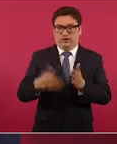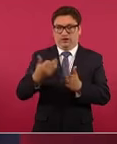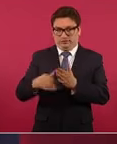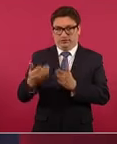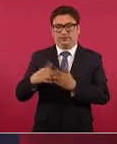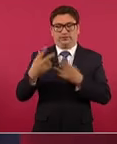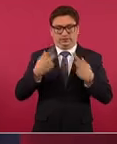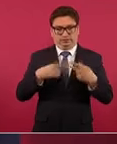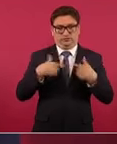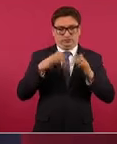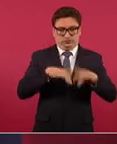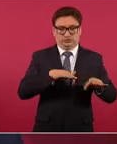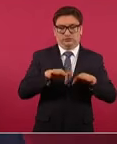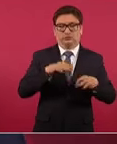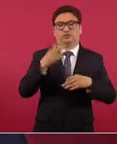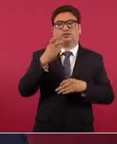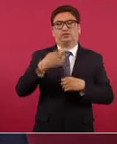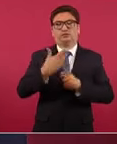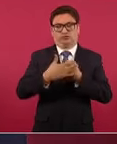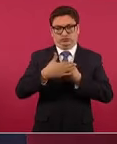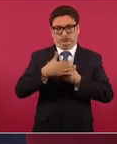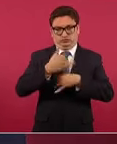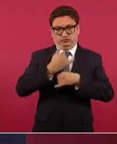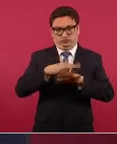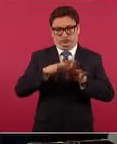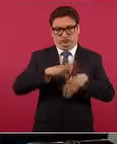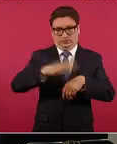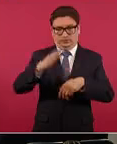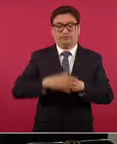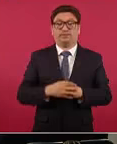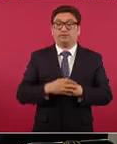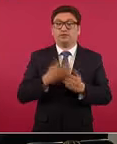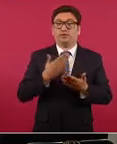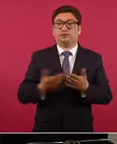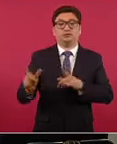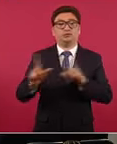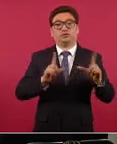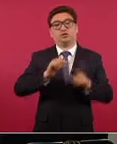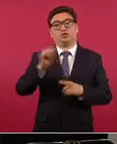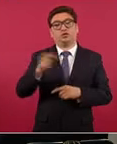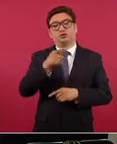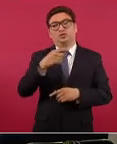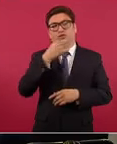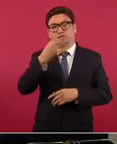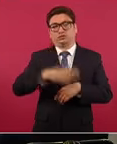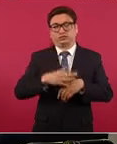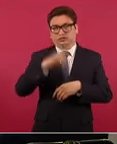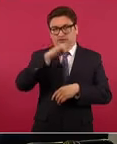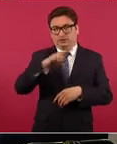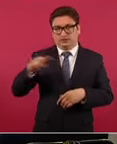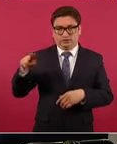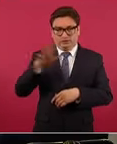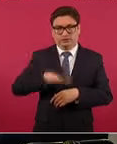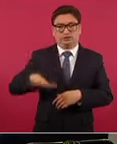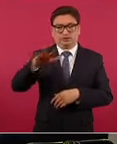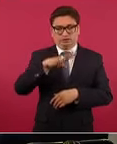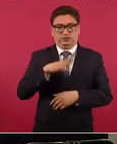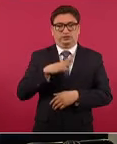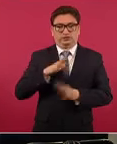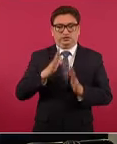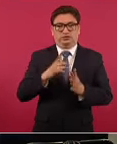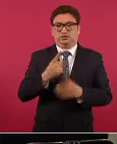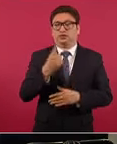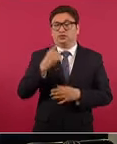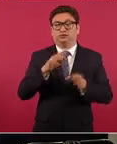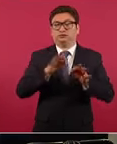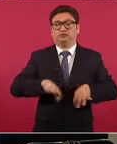de esos vamos a estar informando próximamente la siguiente por favor también informar que en nayarit ya concluimos una de las partes más